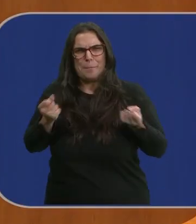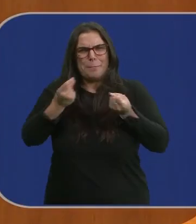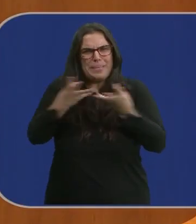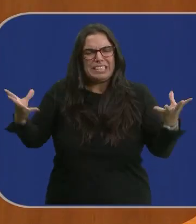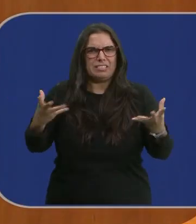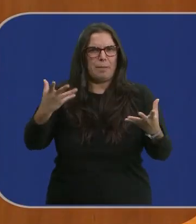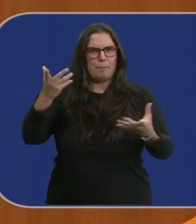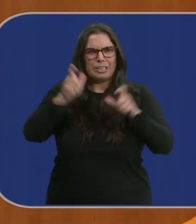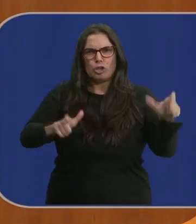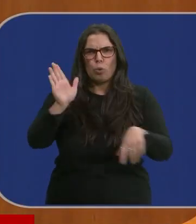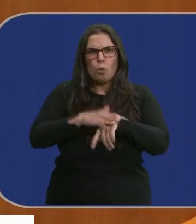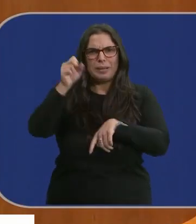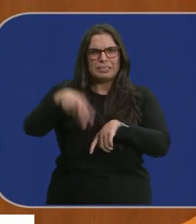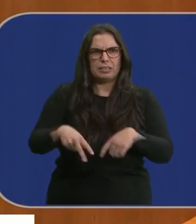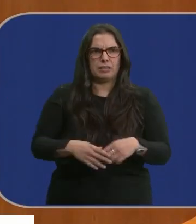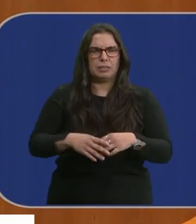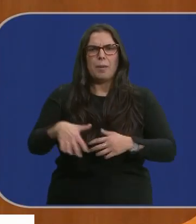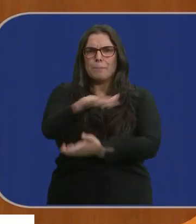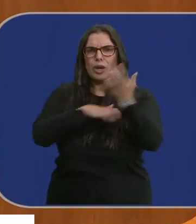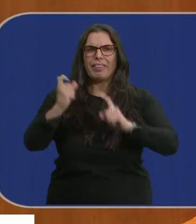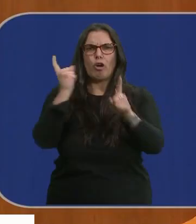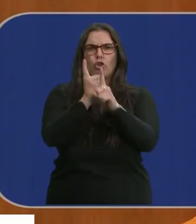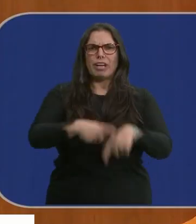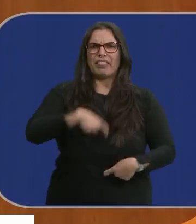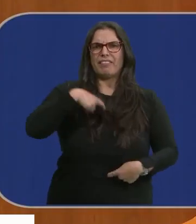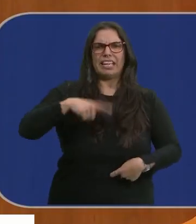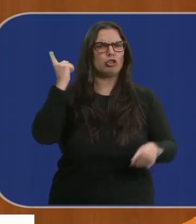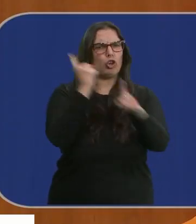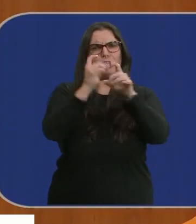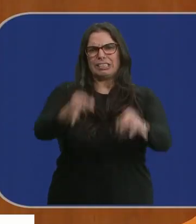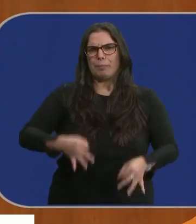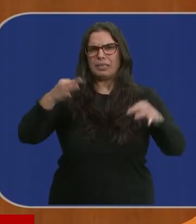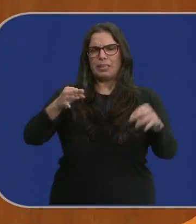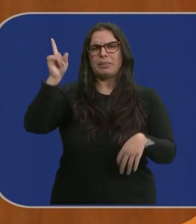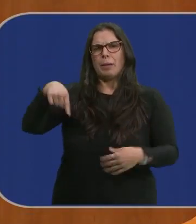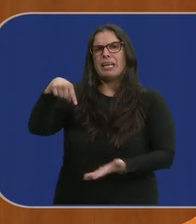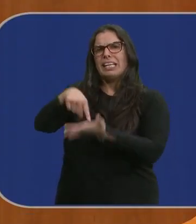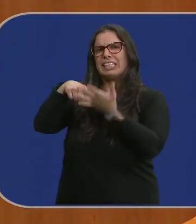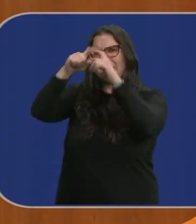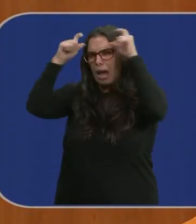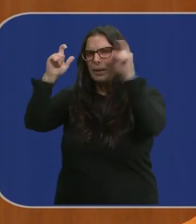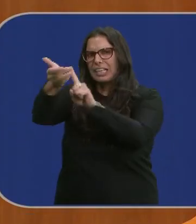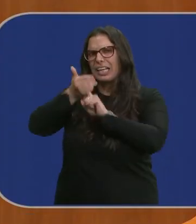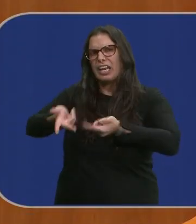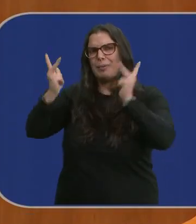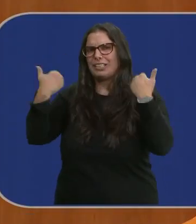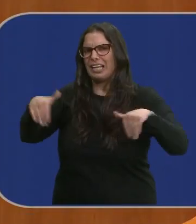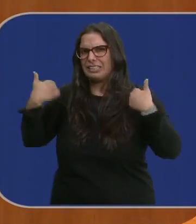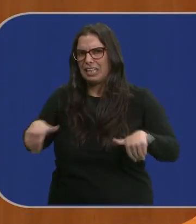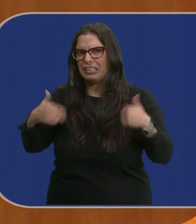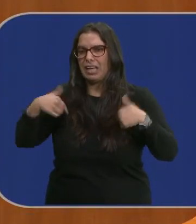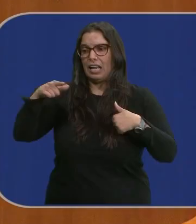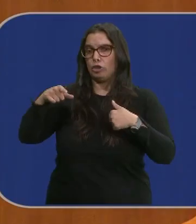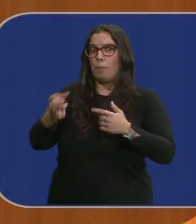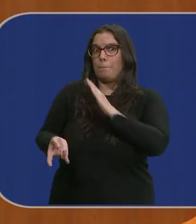inocentes? Condenar toda la violencia contra civiles, venga de donde venga. Exigir la liberación inmediata de los rehenes en manos de Hamás, origen de este